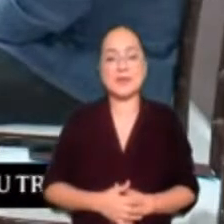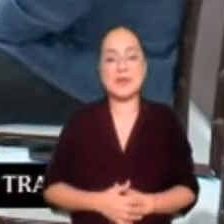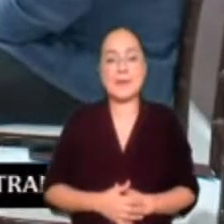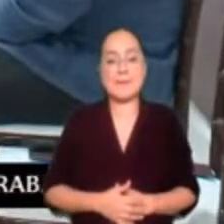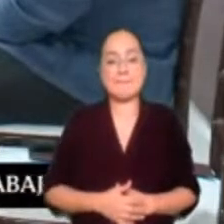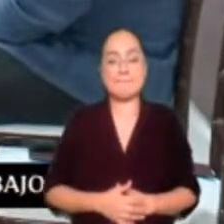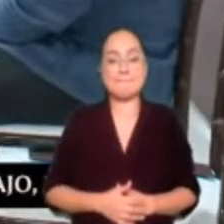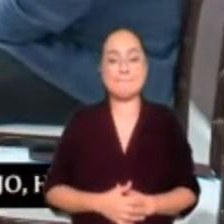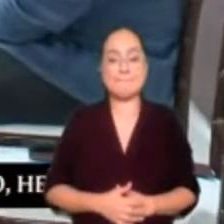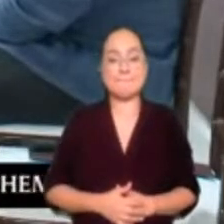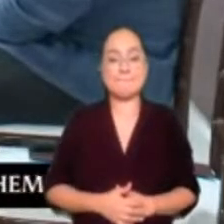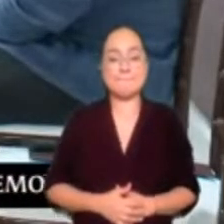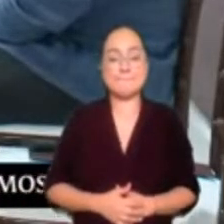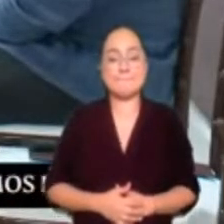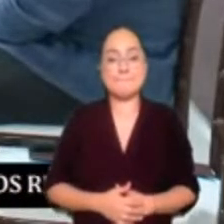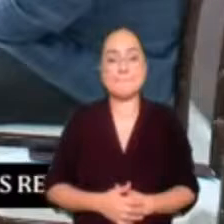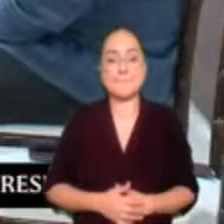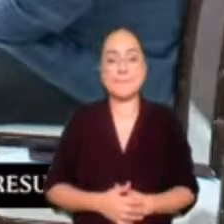¿no?